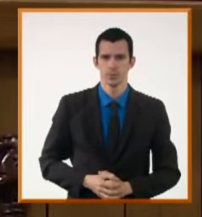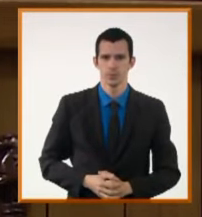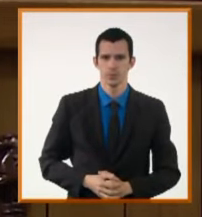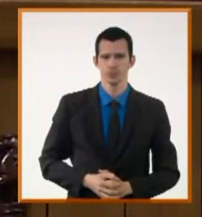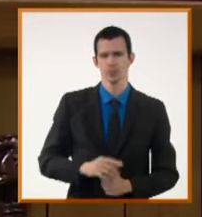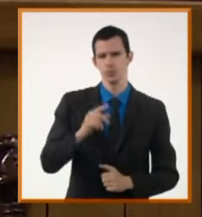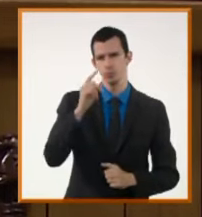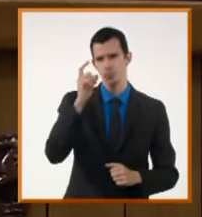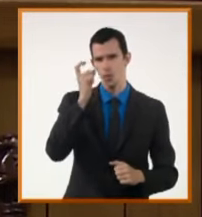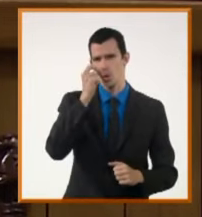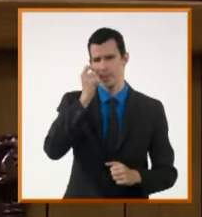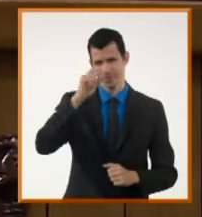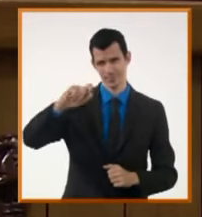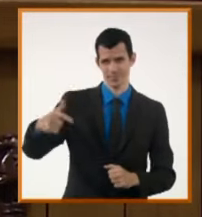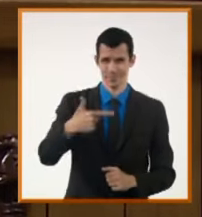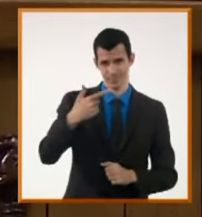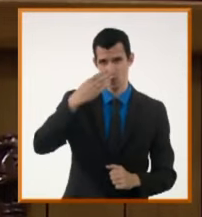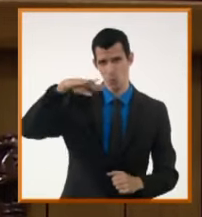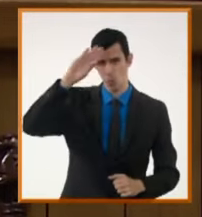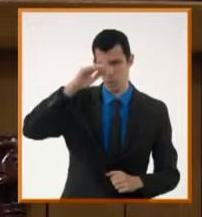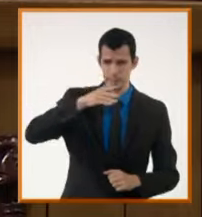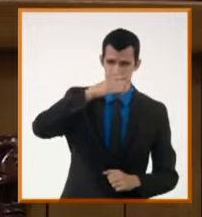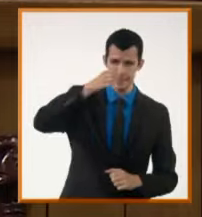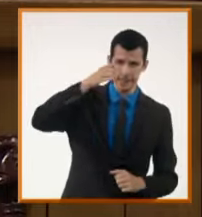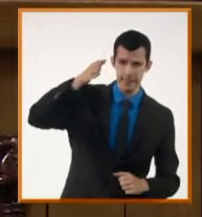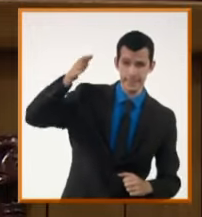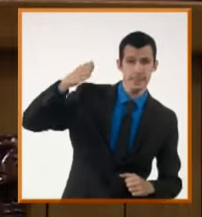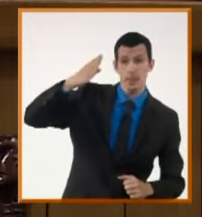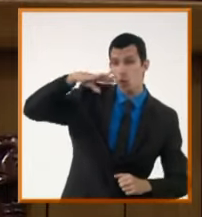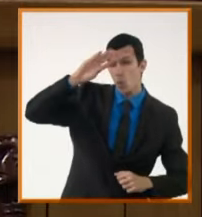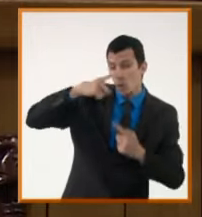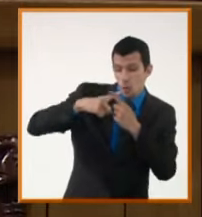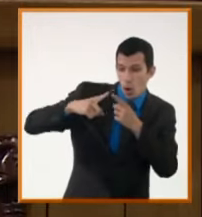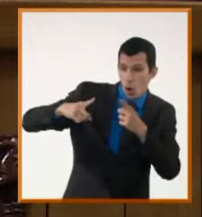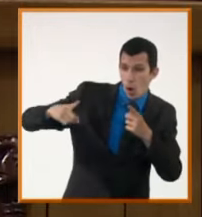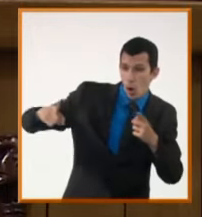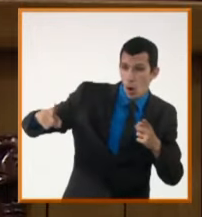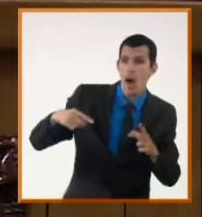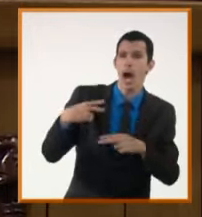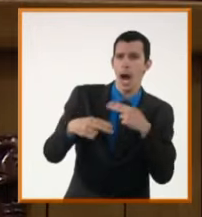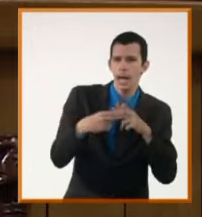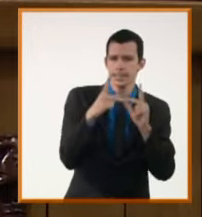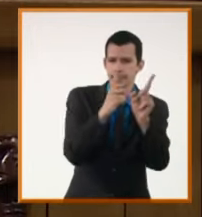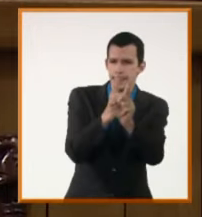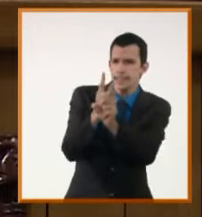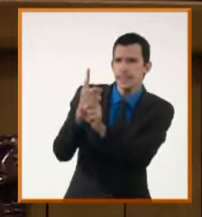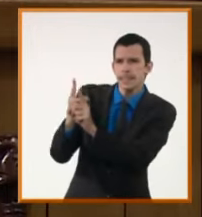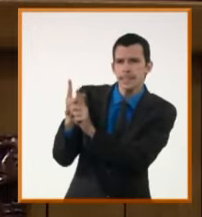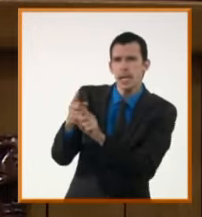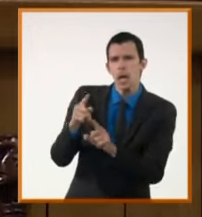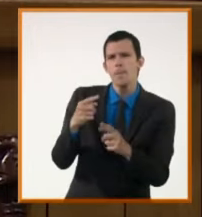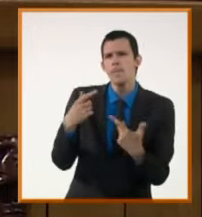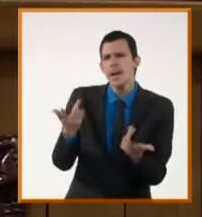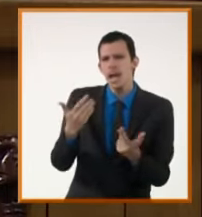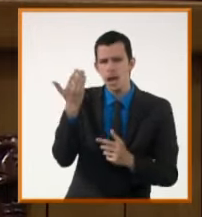estado impulsando ese programa. Se está sembrando más, se está procesando más, se está rescatando esa cultura en la farmacia